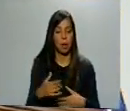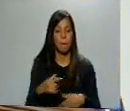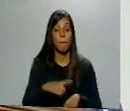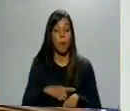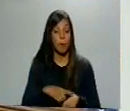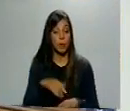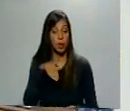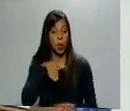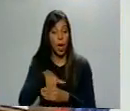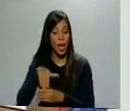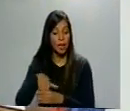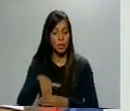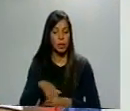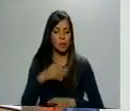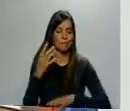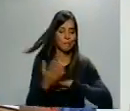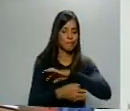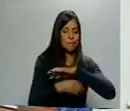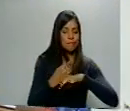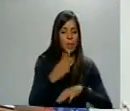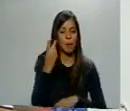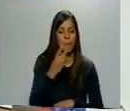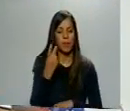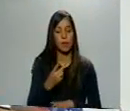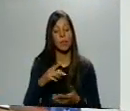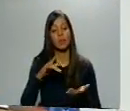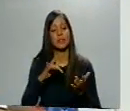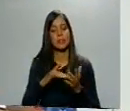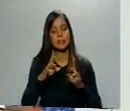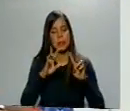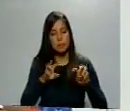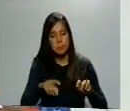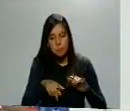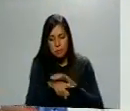se convirtió en un problema más político que de análisis serio de la